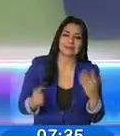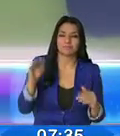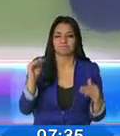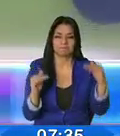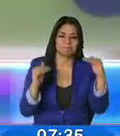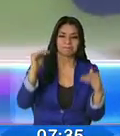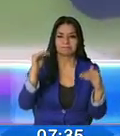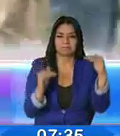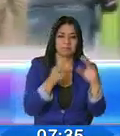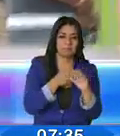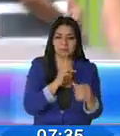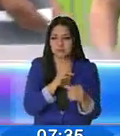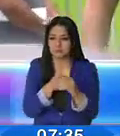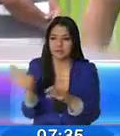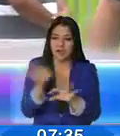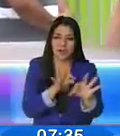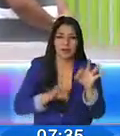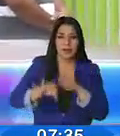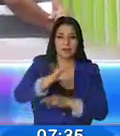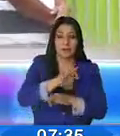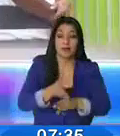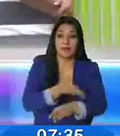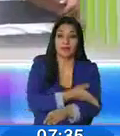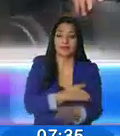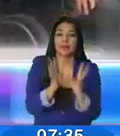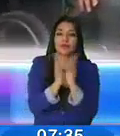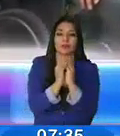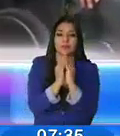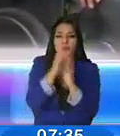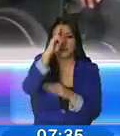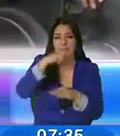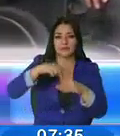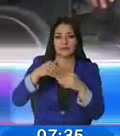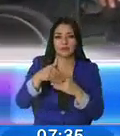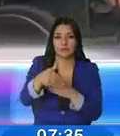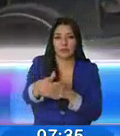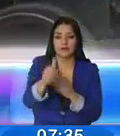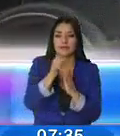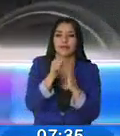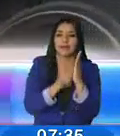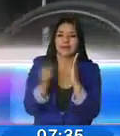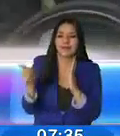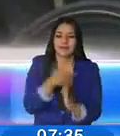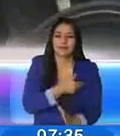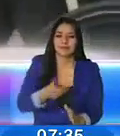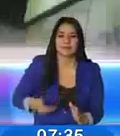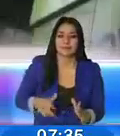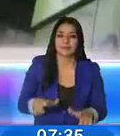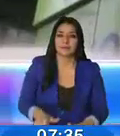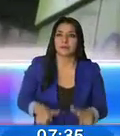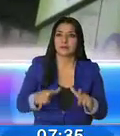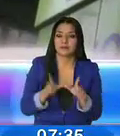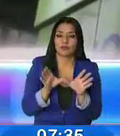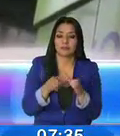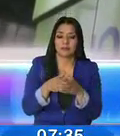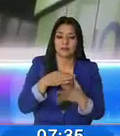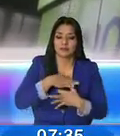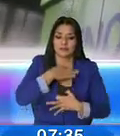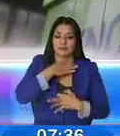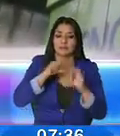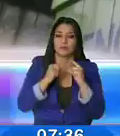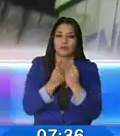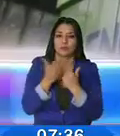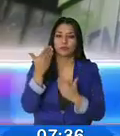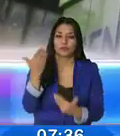visto reflejados en el aplazamiento de la Convención Nacional y por motivos de agenda del primer mandatario, el Comité Ejecutivo del